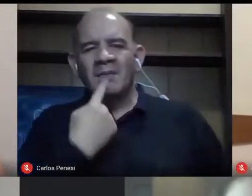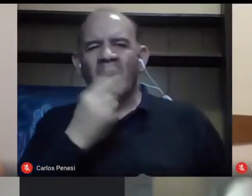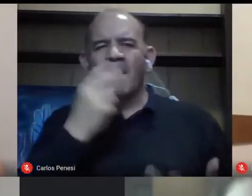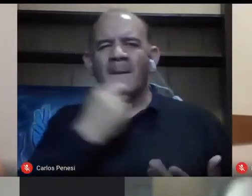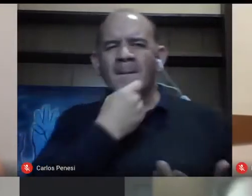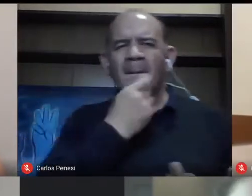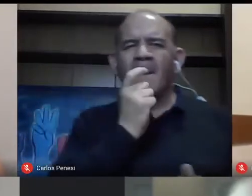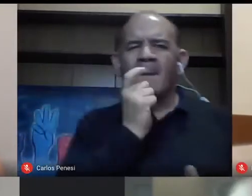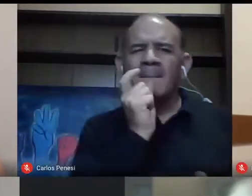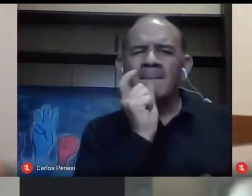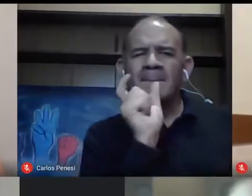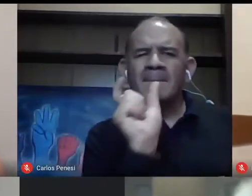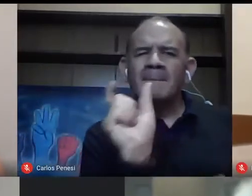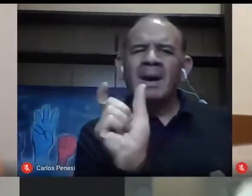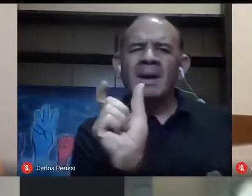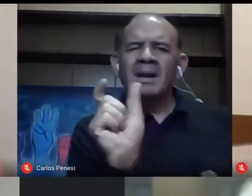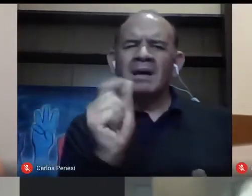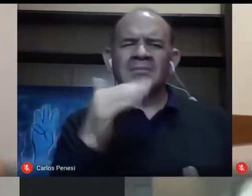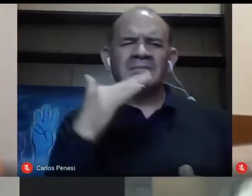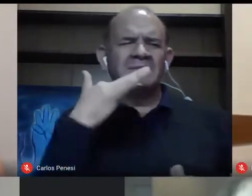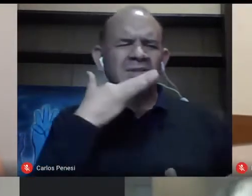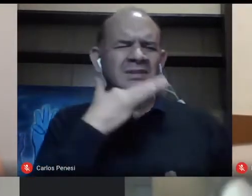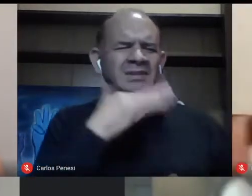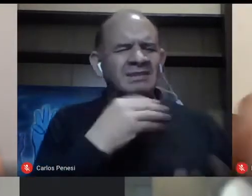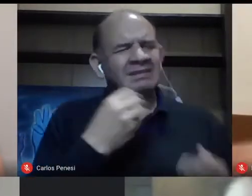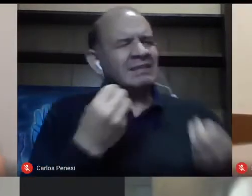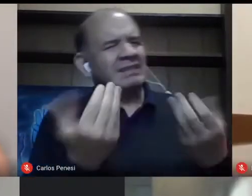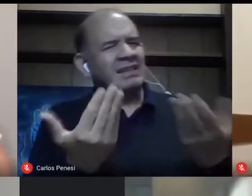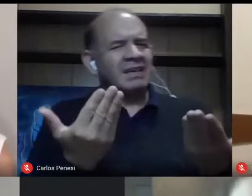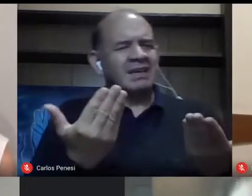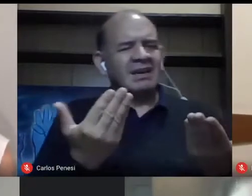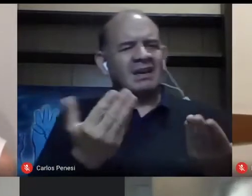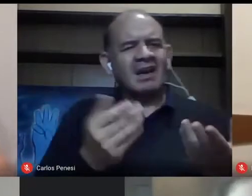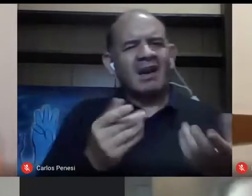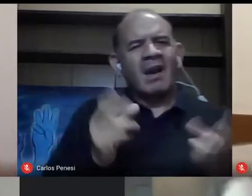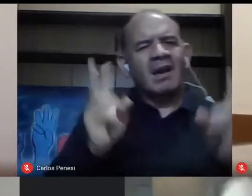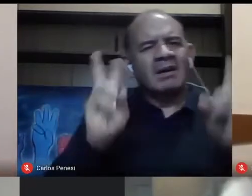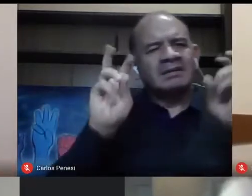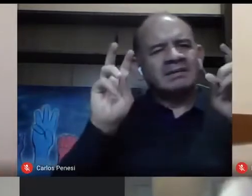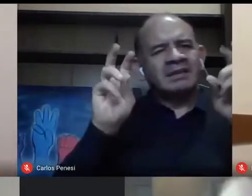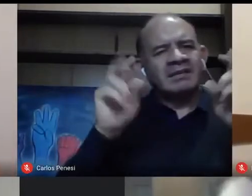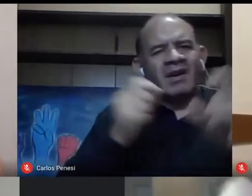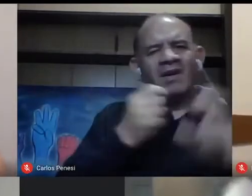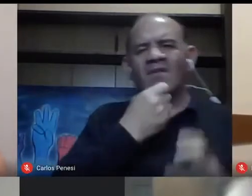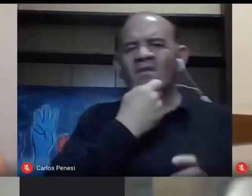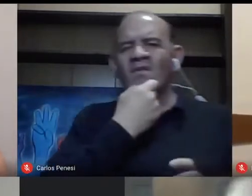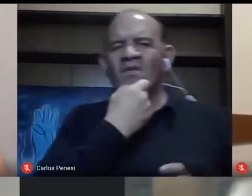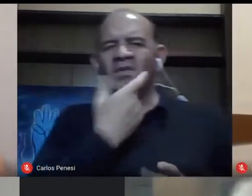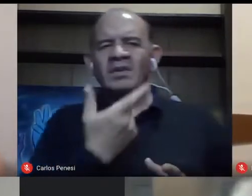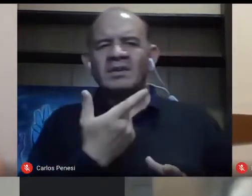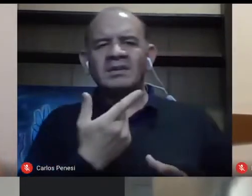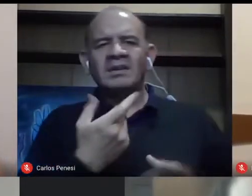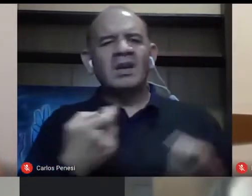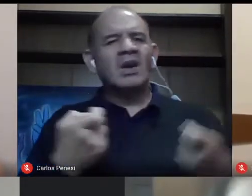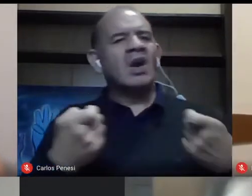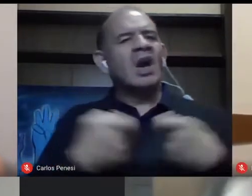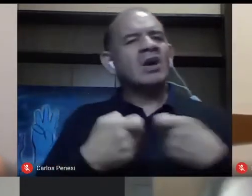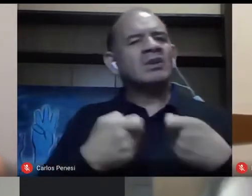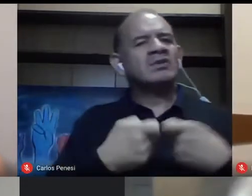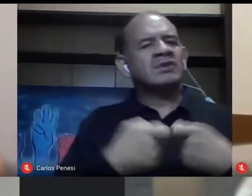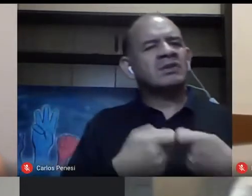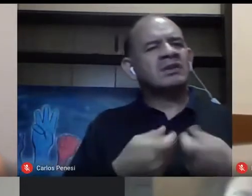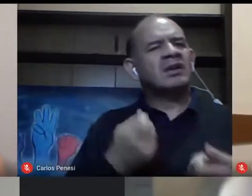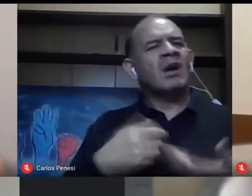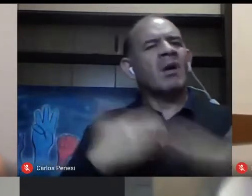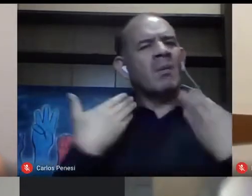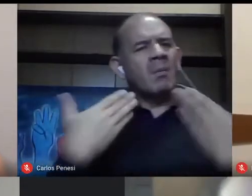poco en esto, ¿no? Términos o quizás abordajes, ¿no? ¿Quiénes serían las entidades autorizadas, como una